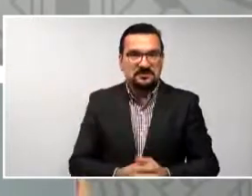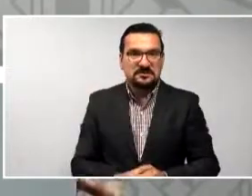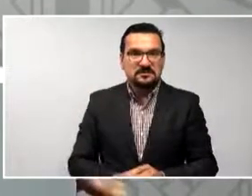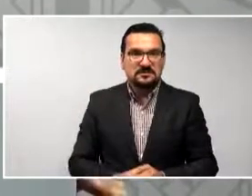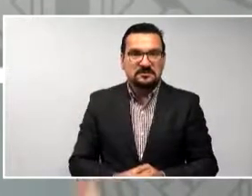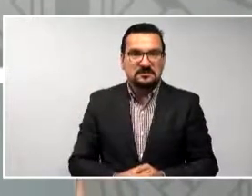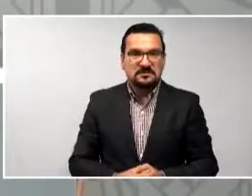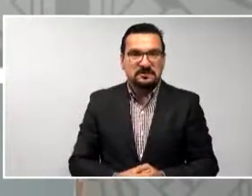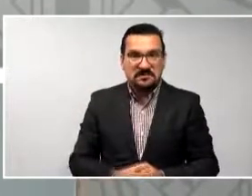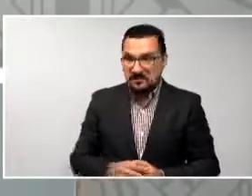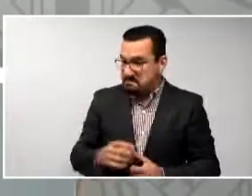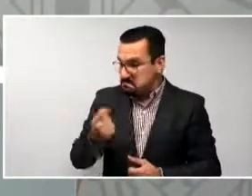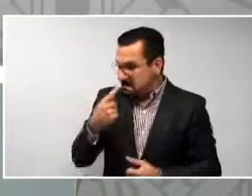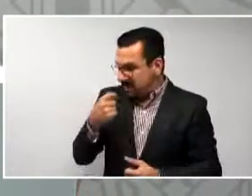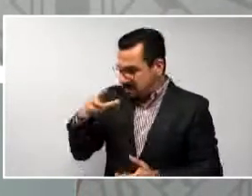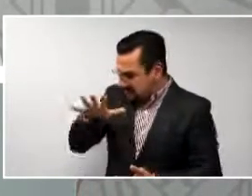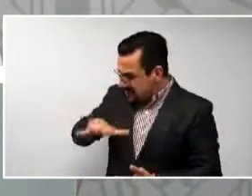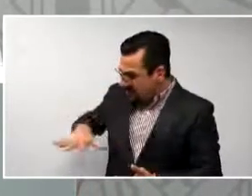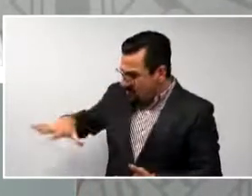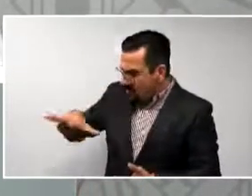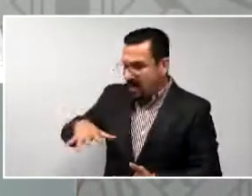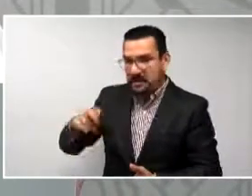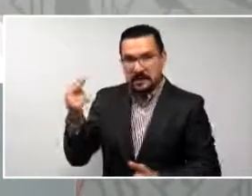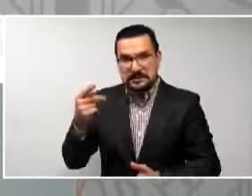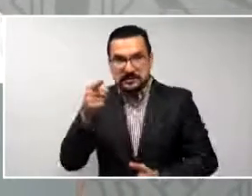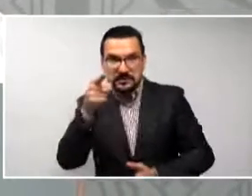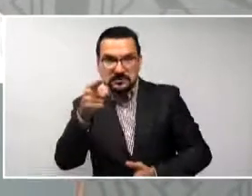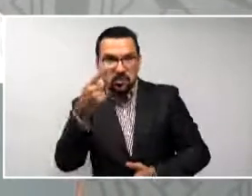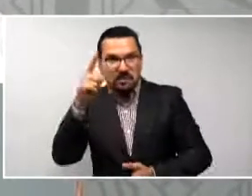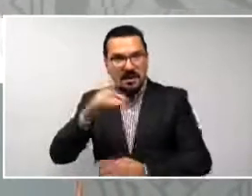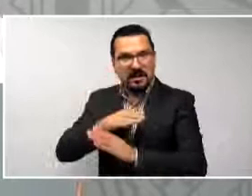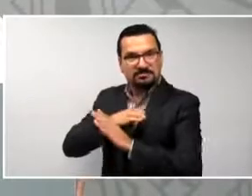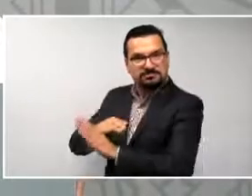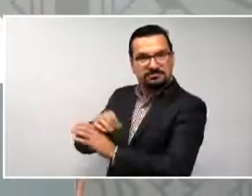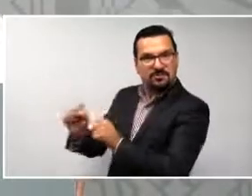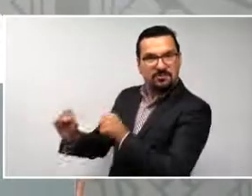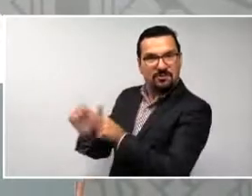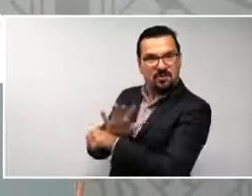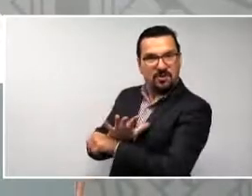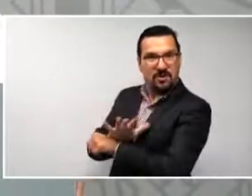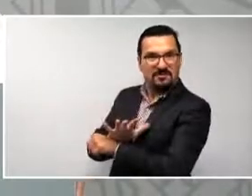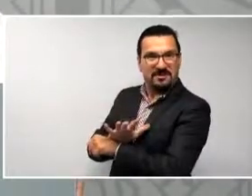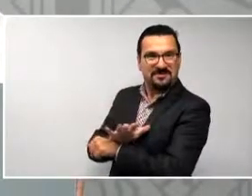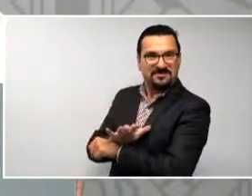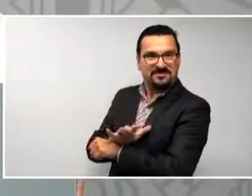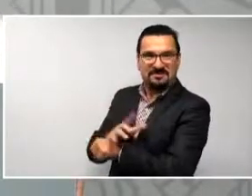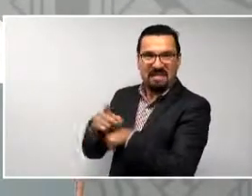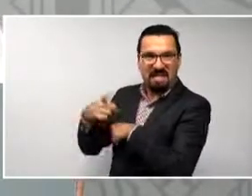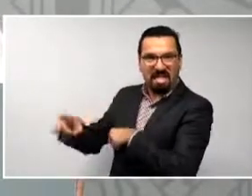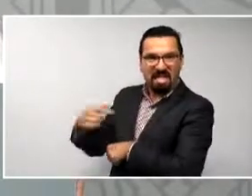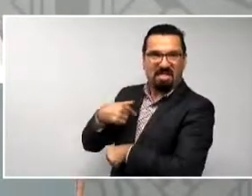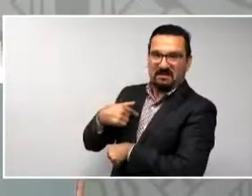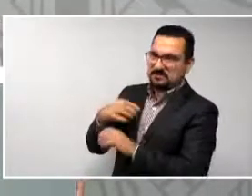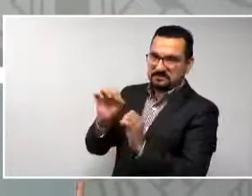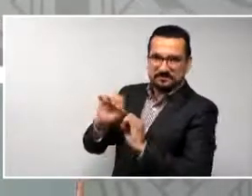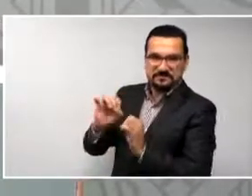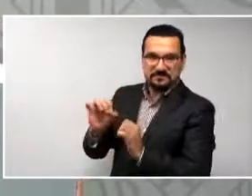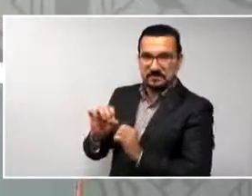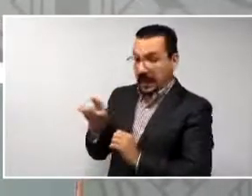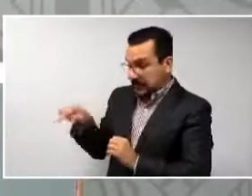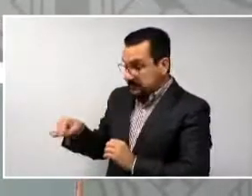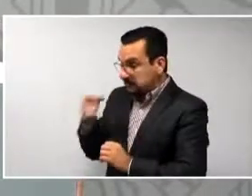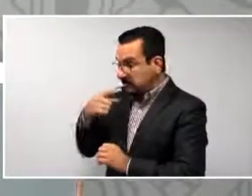todas las medicinas que necesites para que el coronavirus no te vaya a agarrar desprevenido